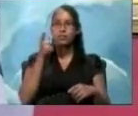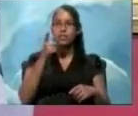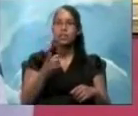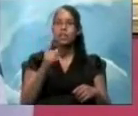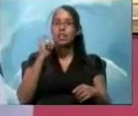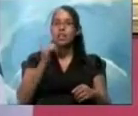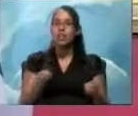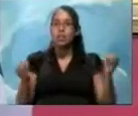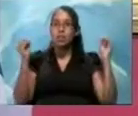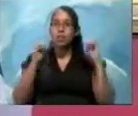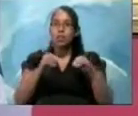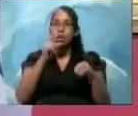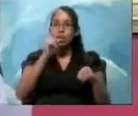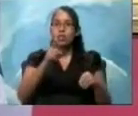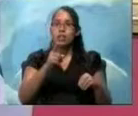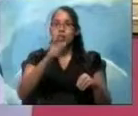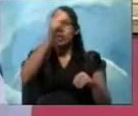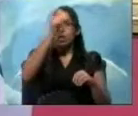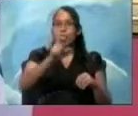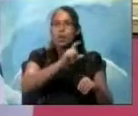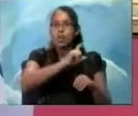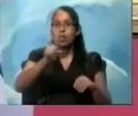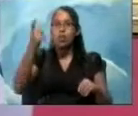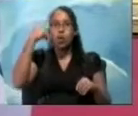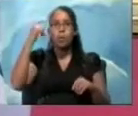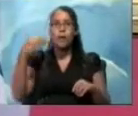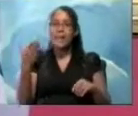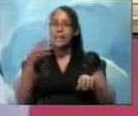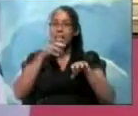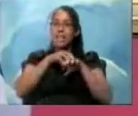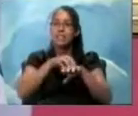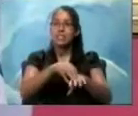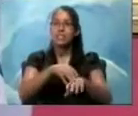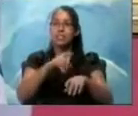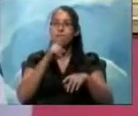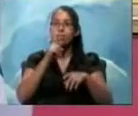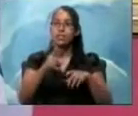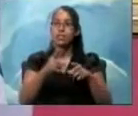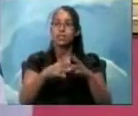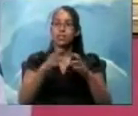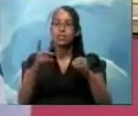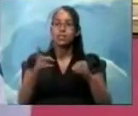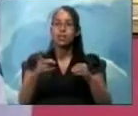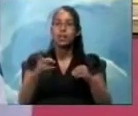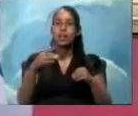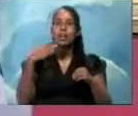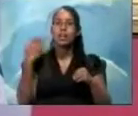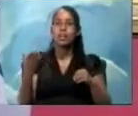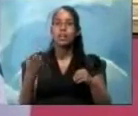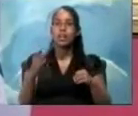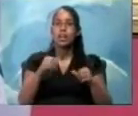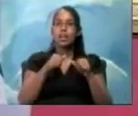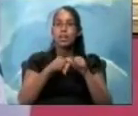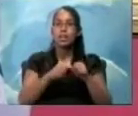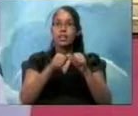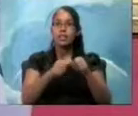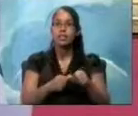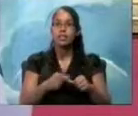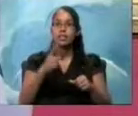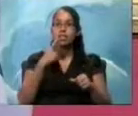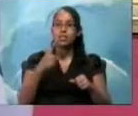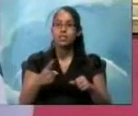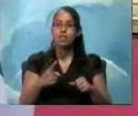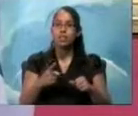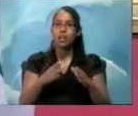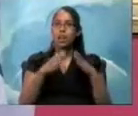pusieron encima la cruz para que la llevase tras Jesús. Y le seguían gran